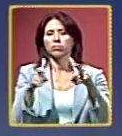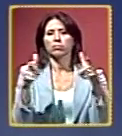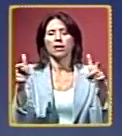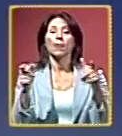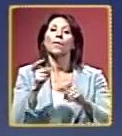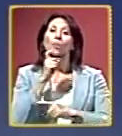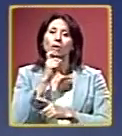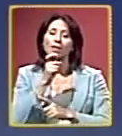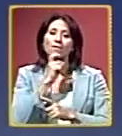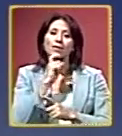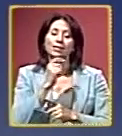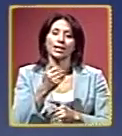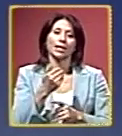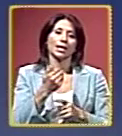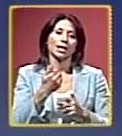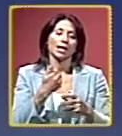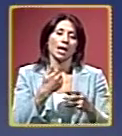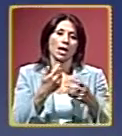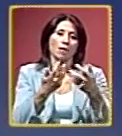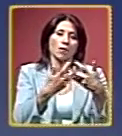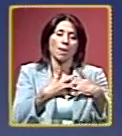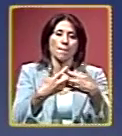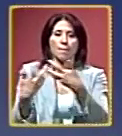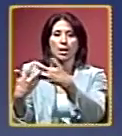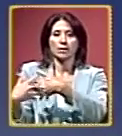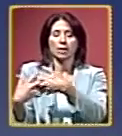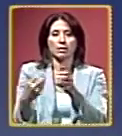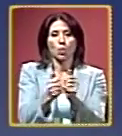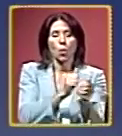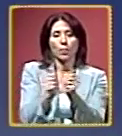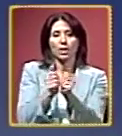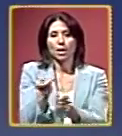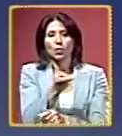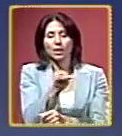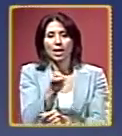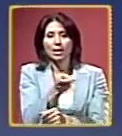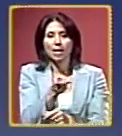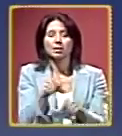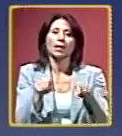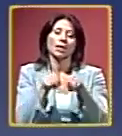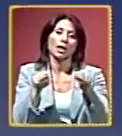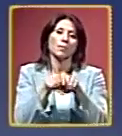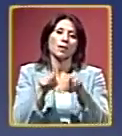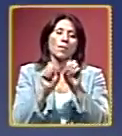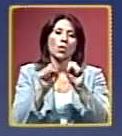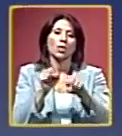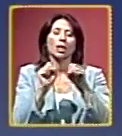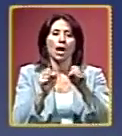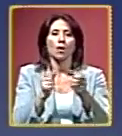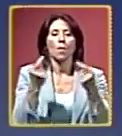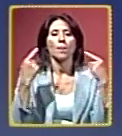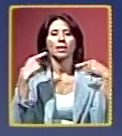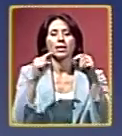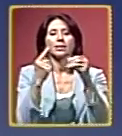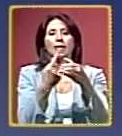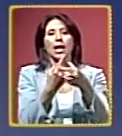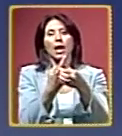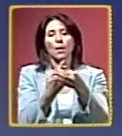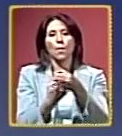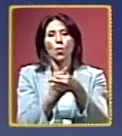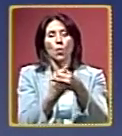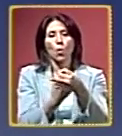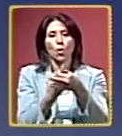que hubiera varias empresas compitiendo entre ellas, y que tendían a convertirse en monopolios por la gran escala que tenían.